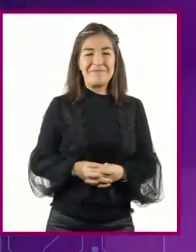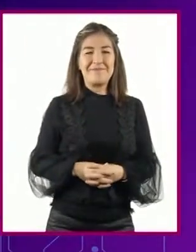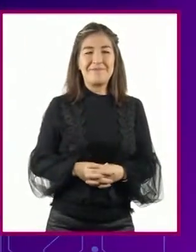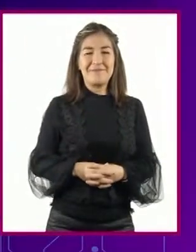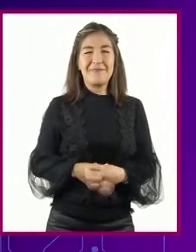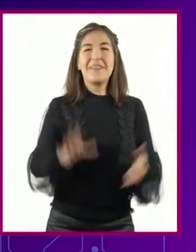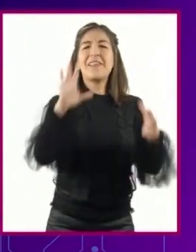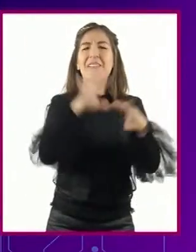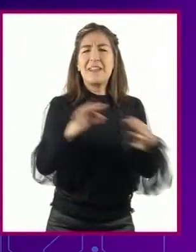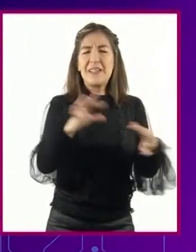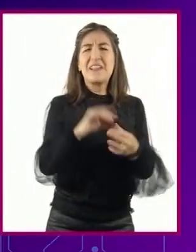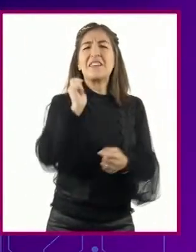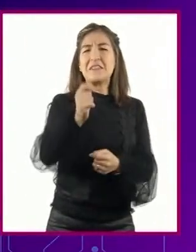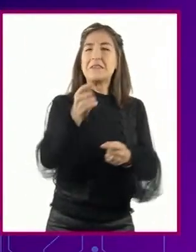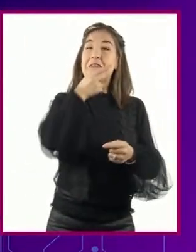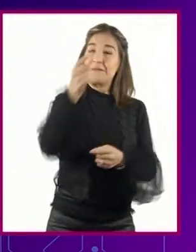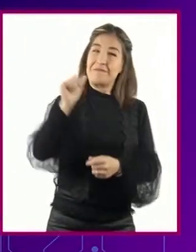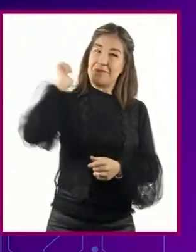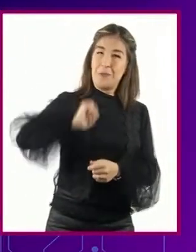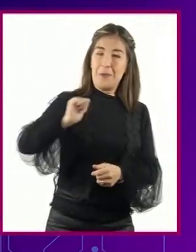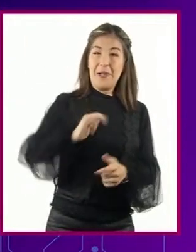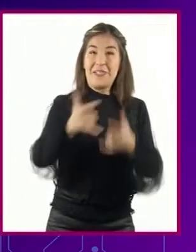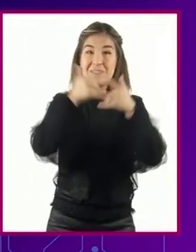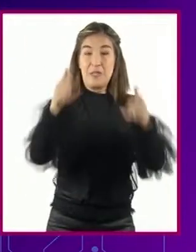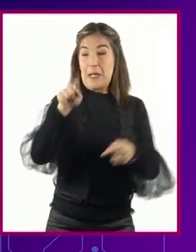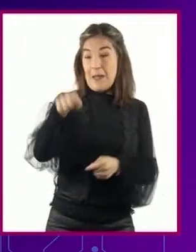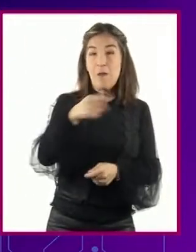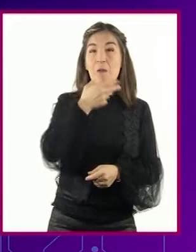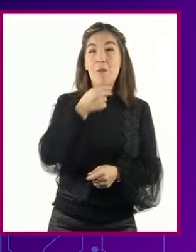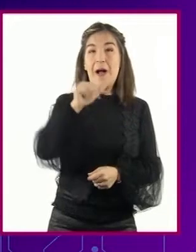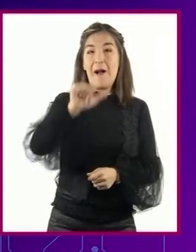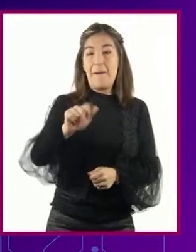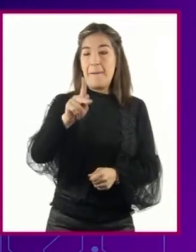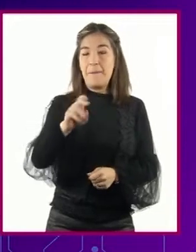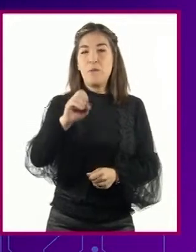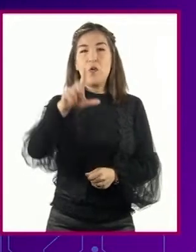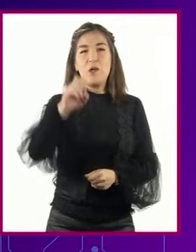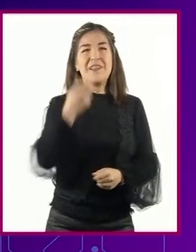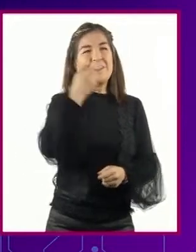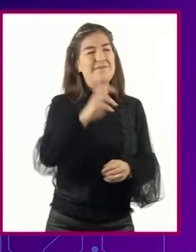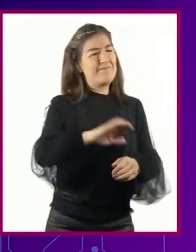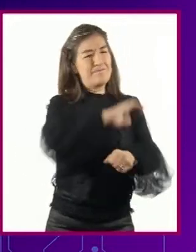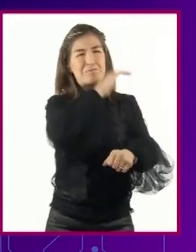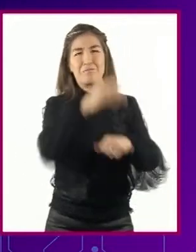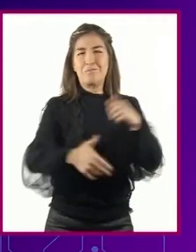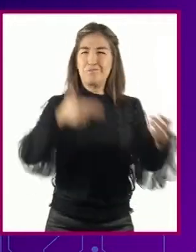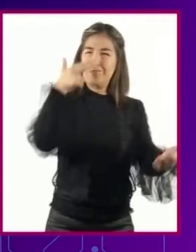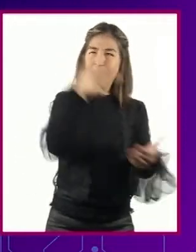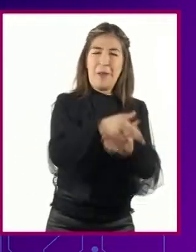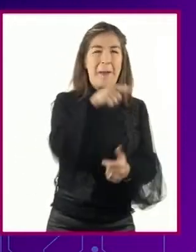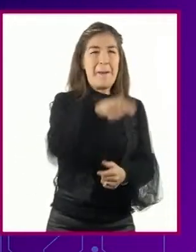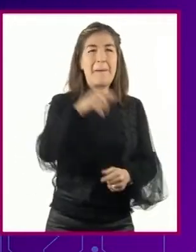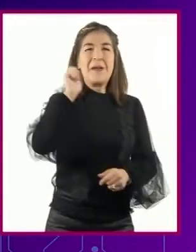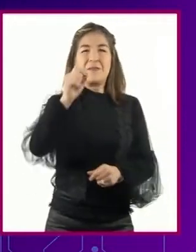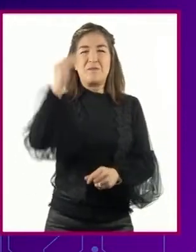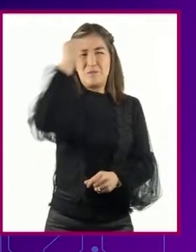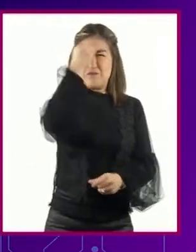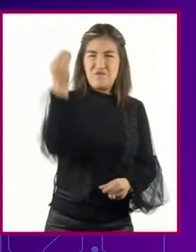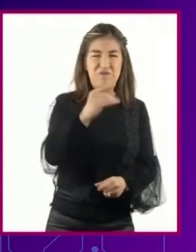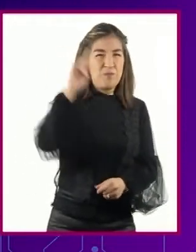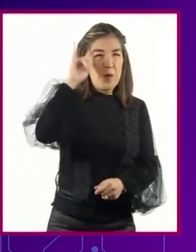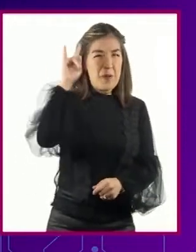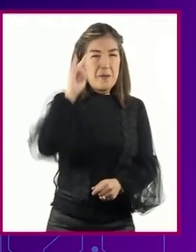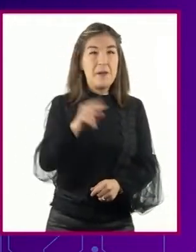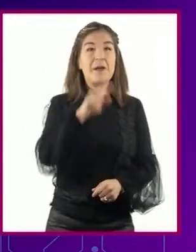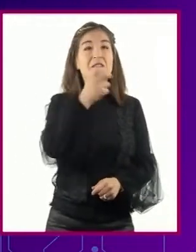Cuenta la historia que Apolo, tras acabar con el monstruo Pitón, con su arco y flechas, se burló